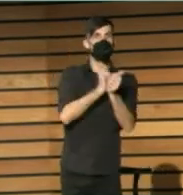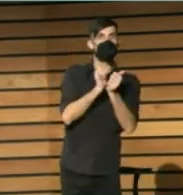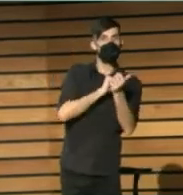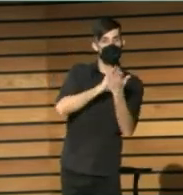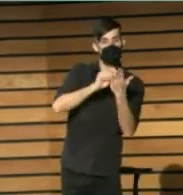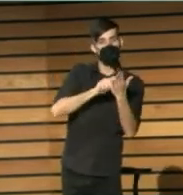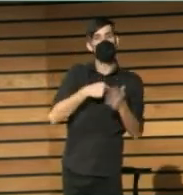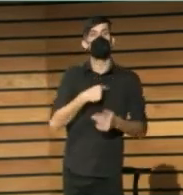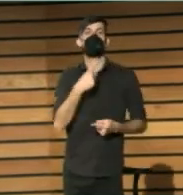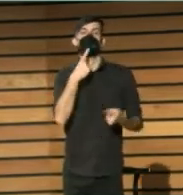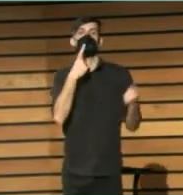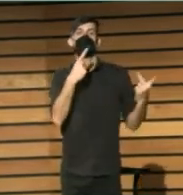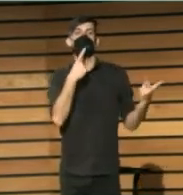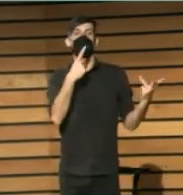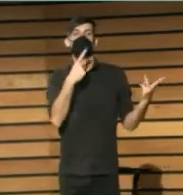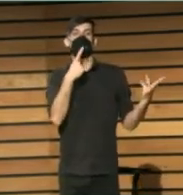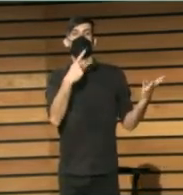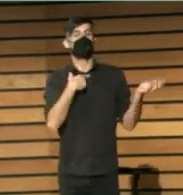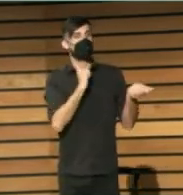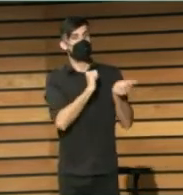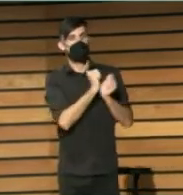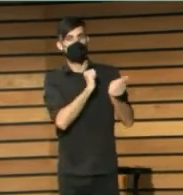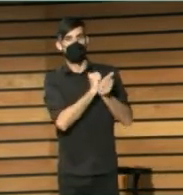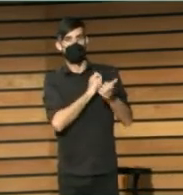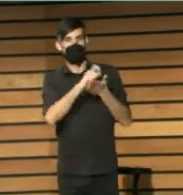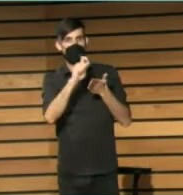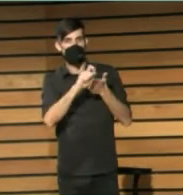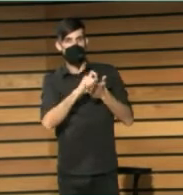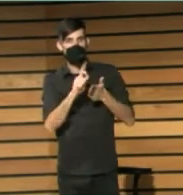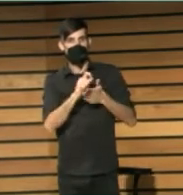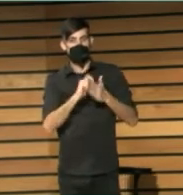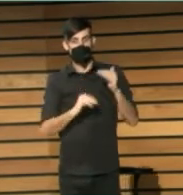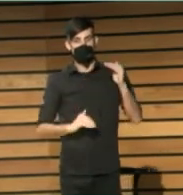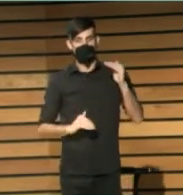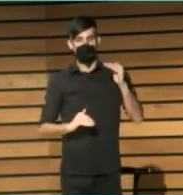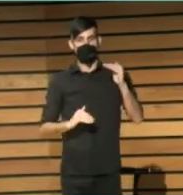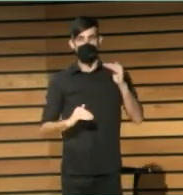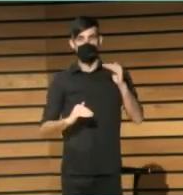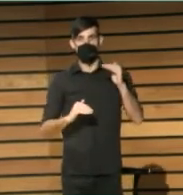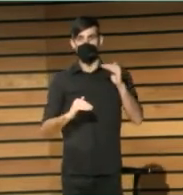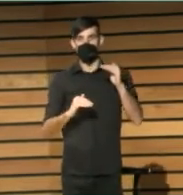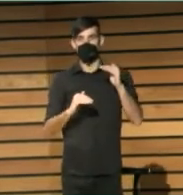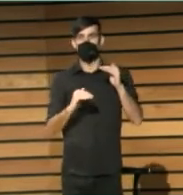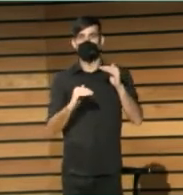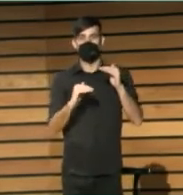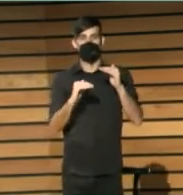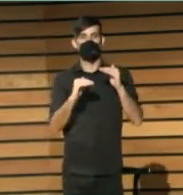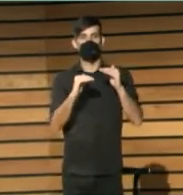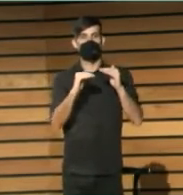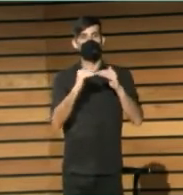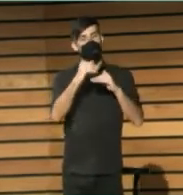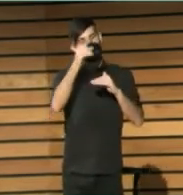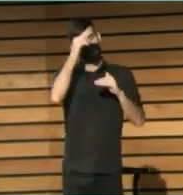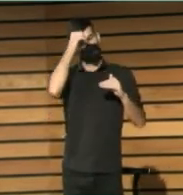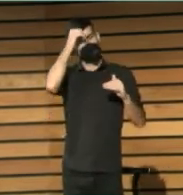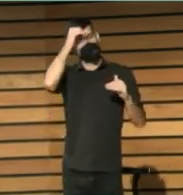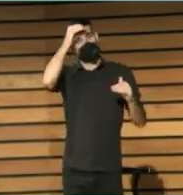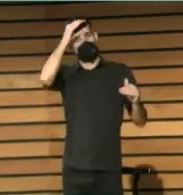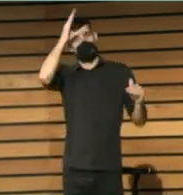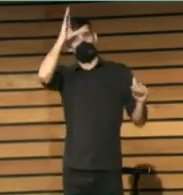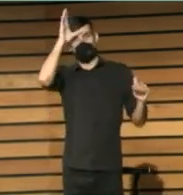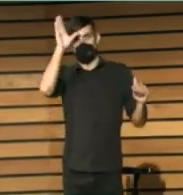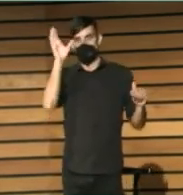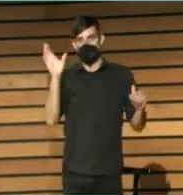dictados, según fuéramos acercándonos a los sucesivos rudimentos de la sabiduría.